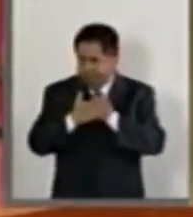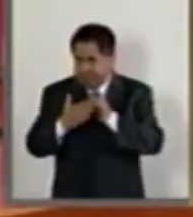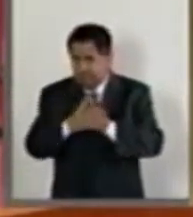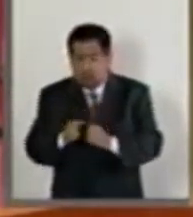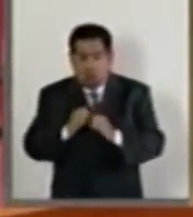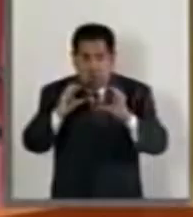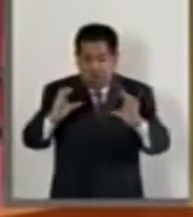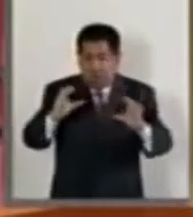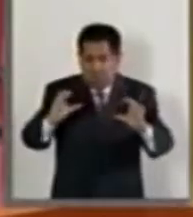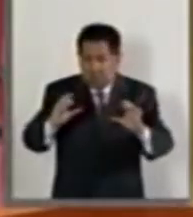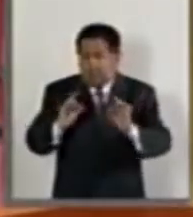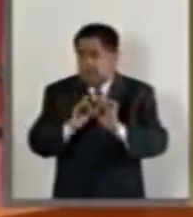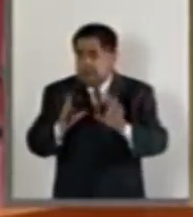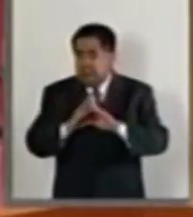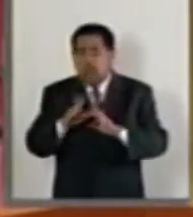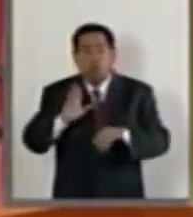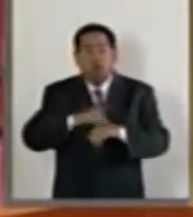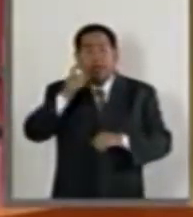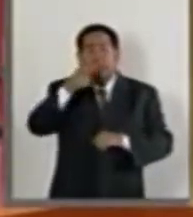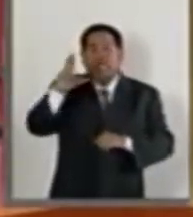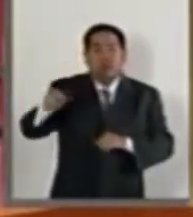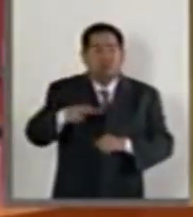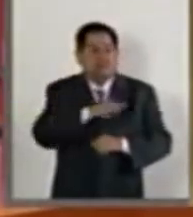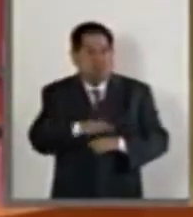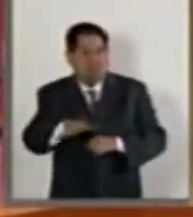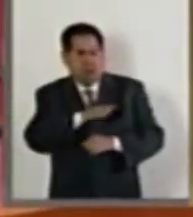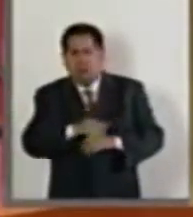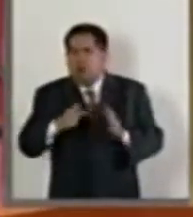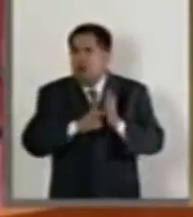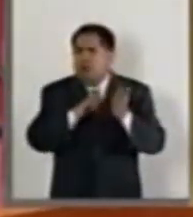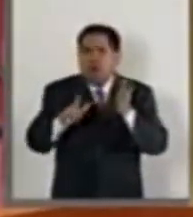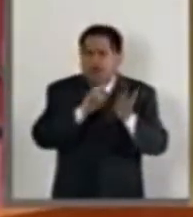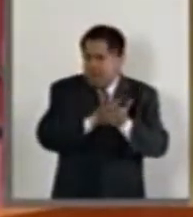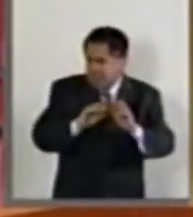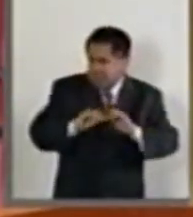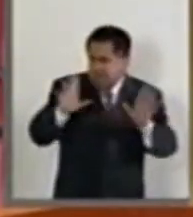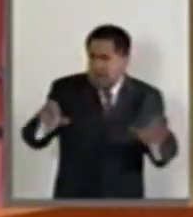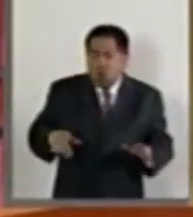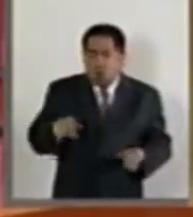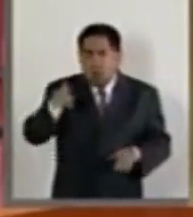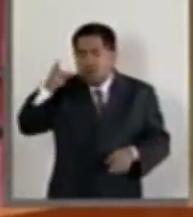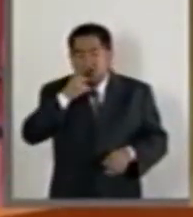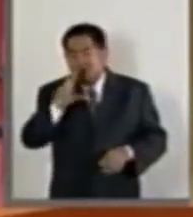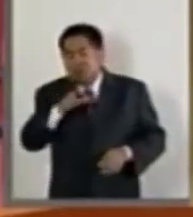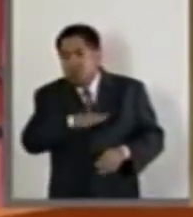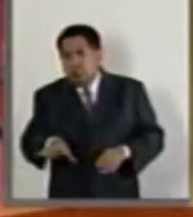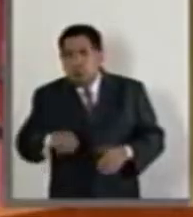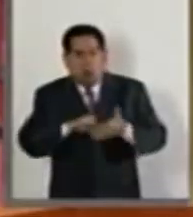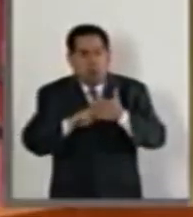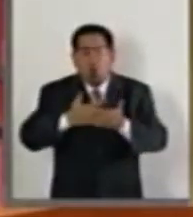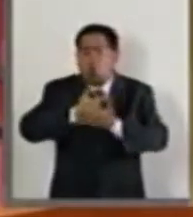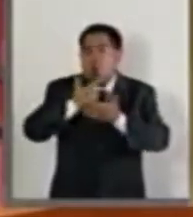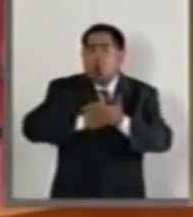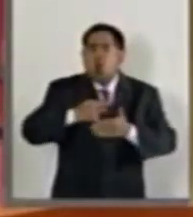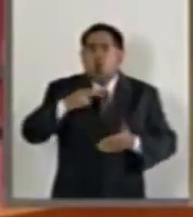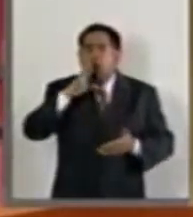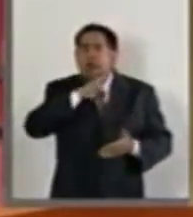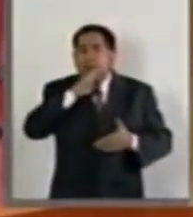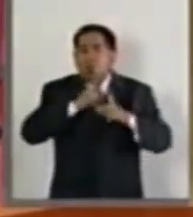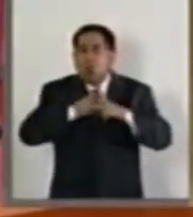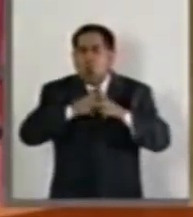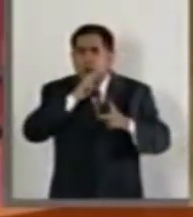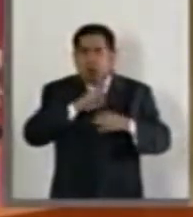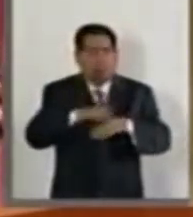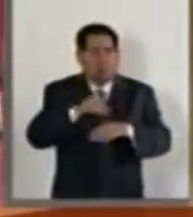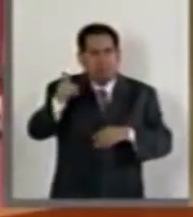Es un foco rojo porque se está negando mecanismos democráticos como lo son justamente el conteo rápido en una elección, por